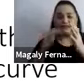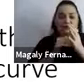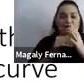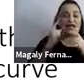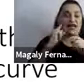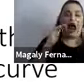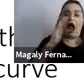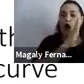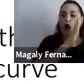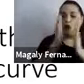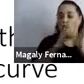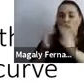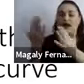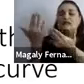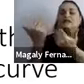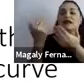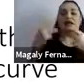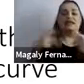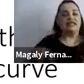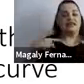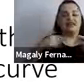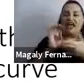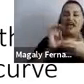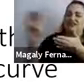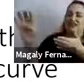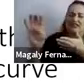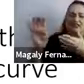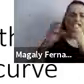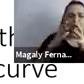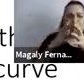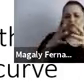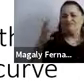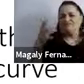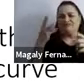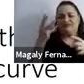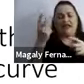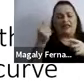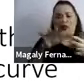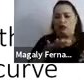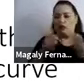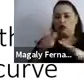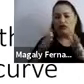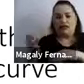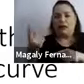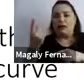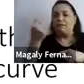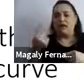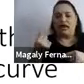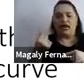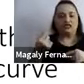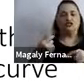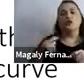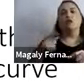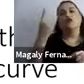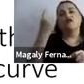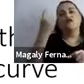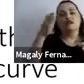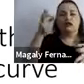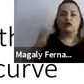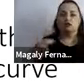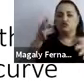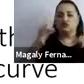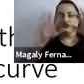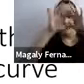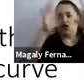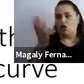y evitar esa enorme mortalidad, ese precio en vidas humanas que se cubra la injusticia global. En términos